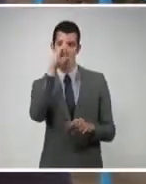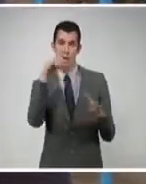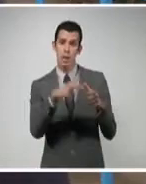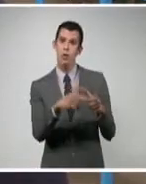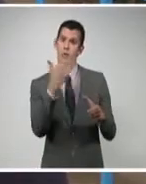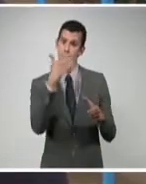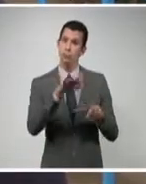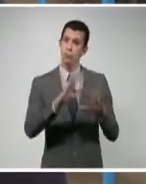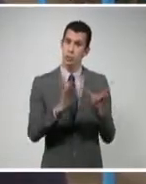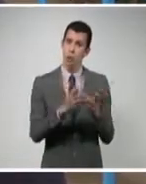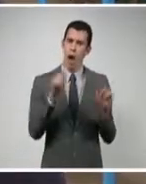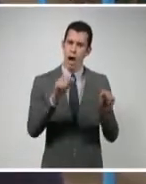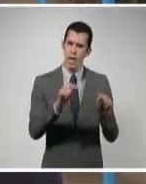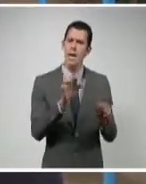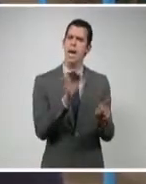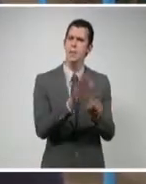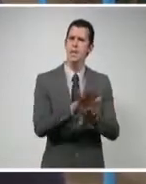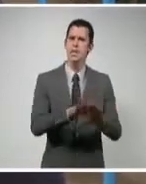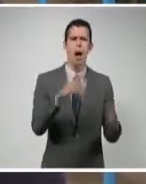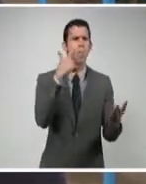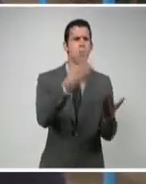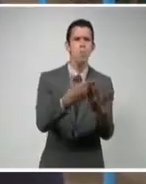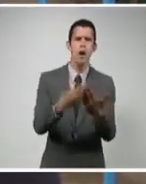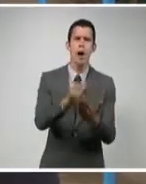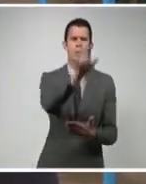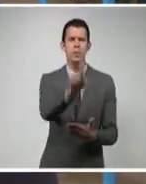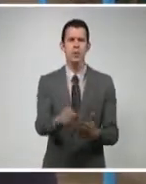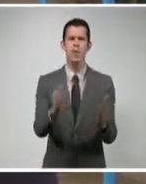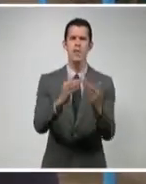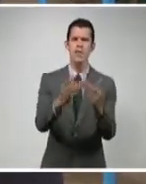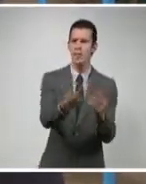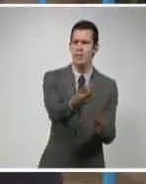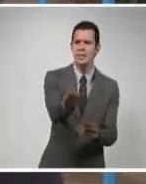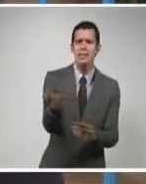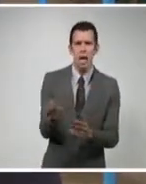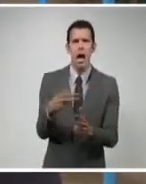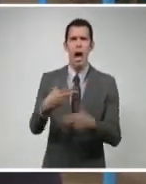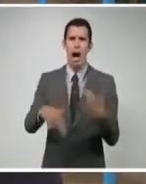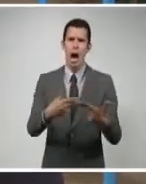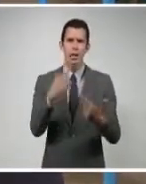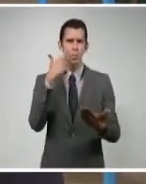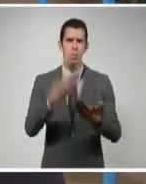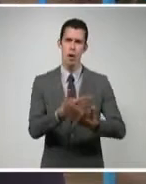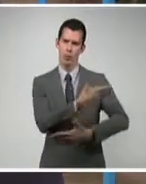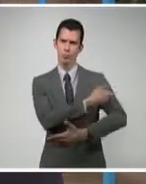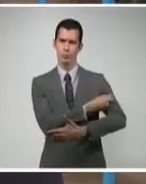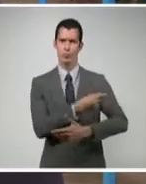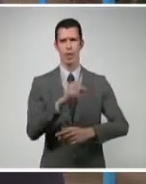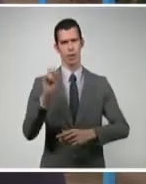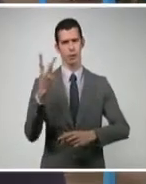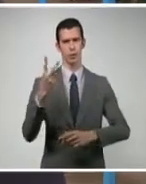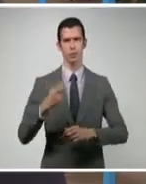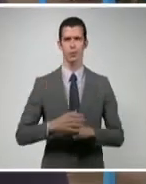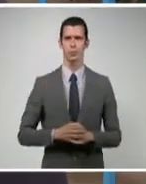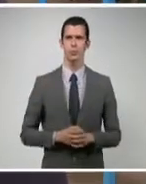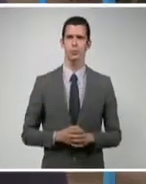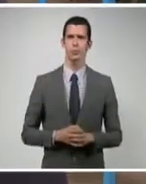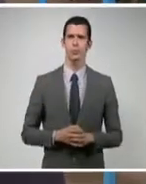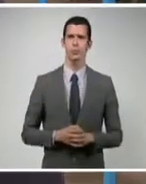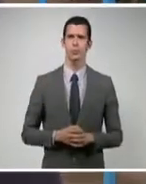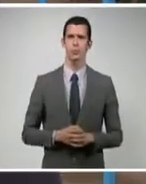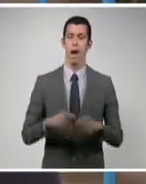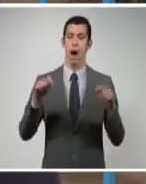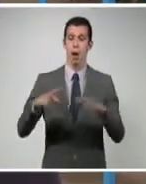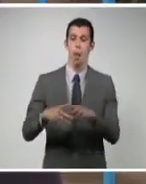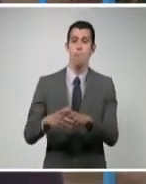de estudios de la fase 2 de la vacuna cubana soberana 02 con más sujetos involucrados en esta ocasión se